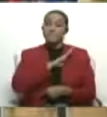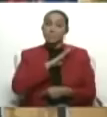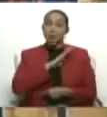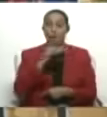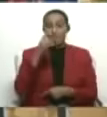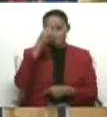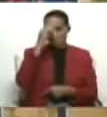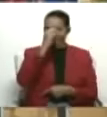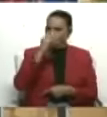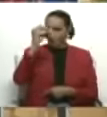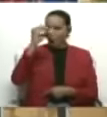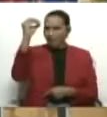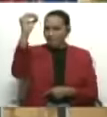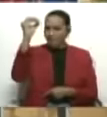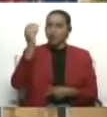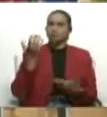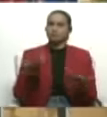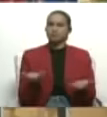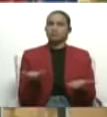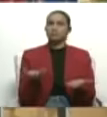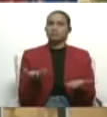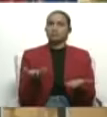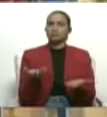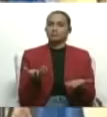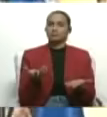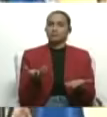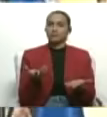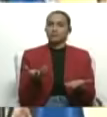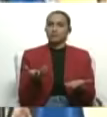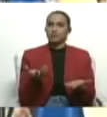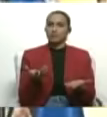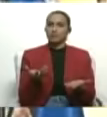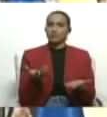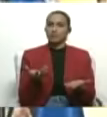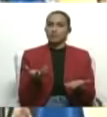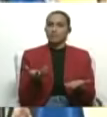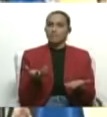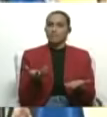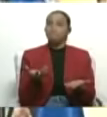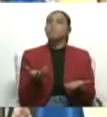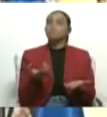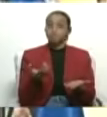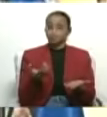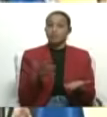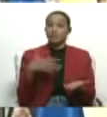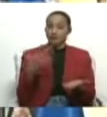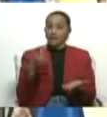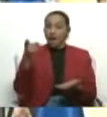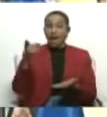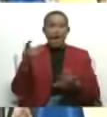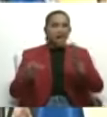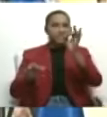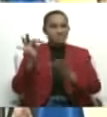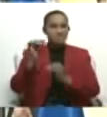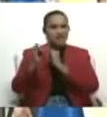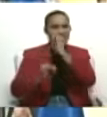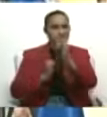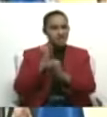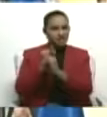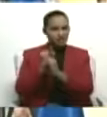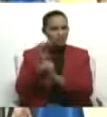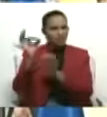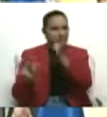conocida sobre los resultados de la Corte Internacional de Justicia. Entonces hay bases para un